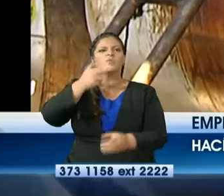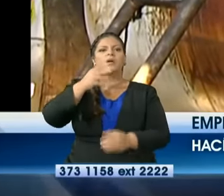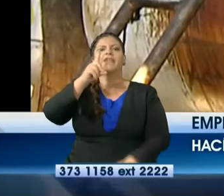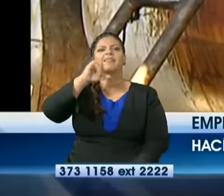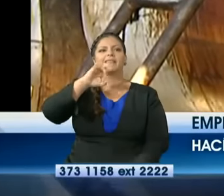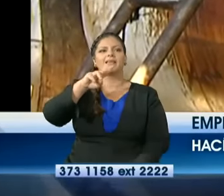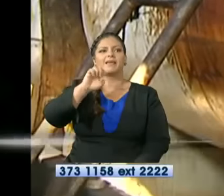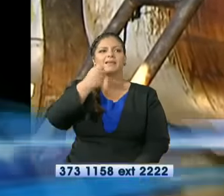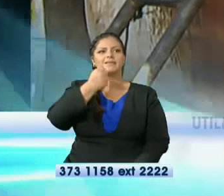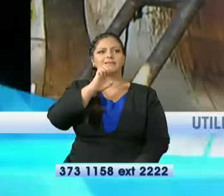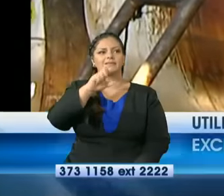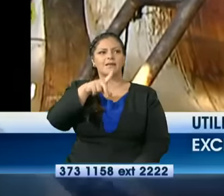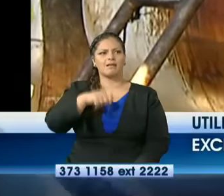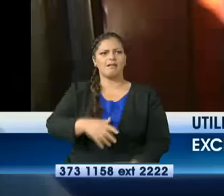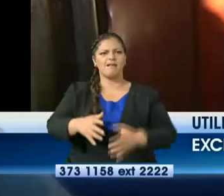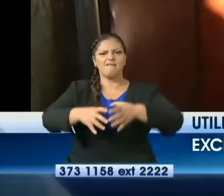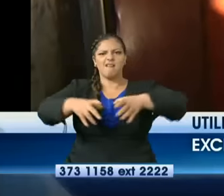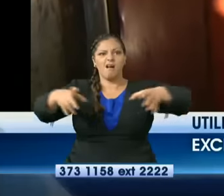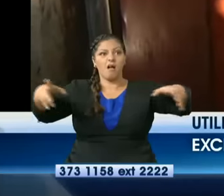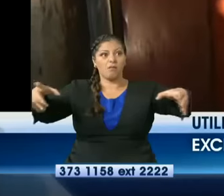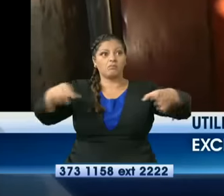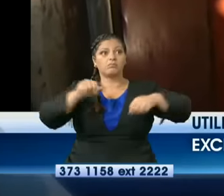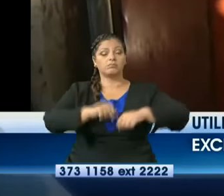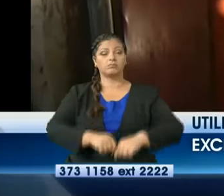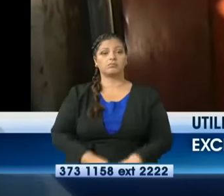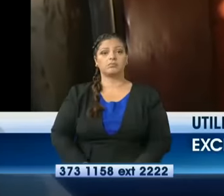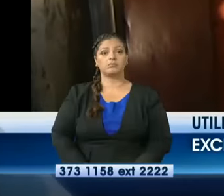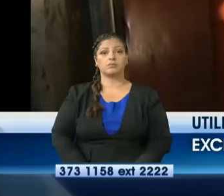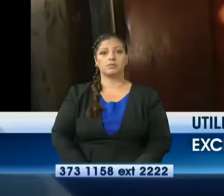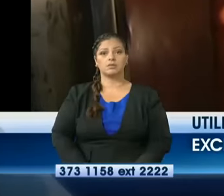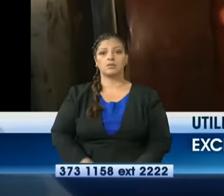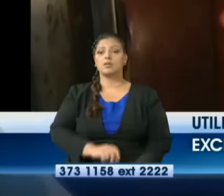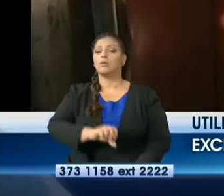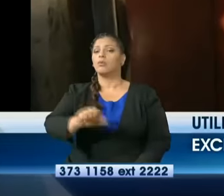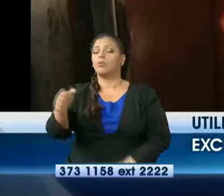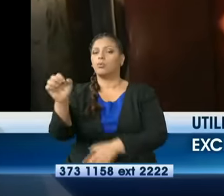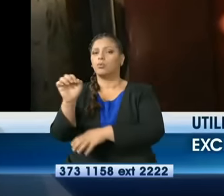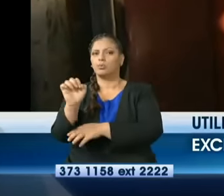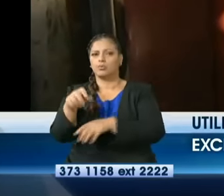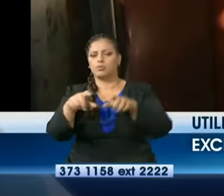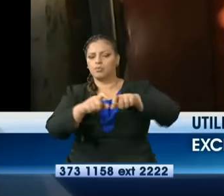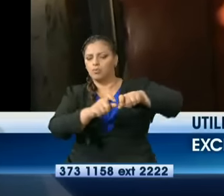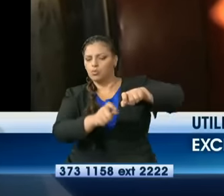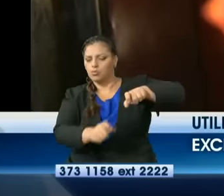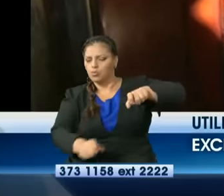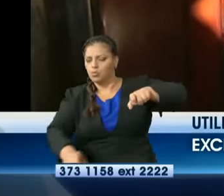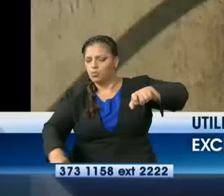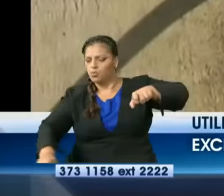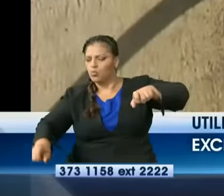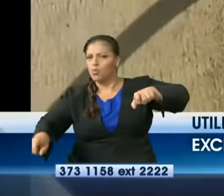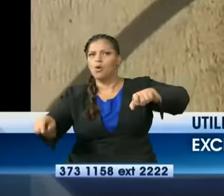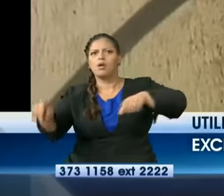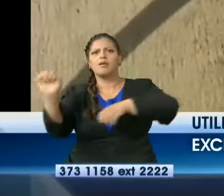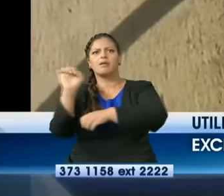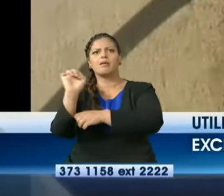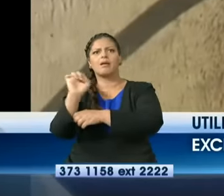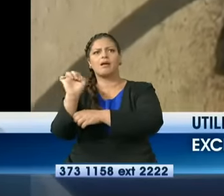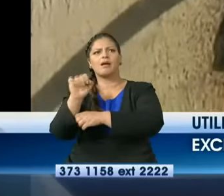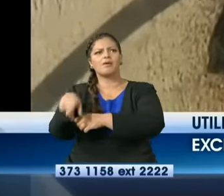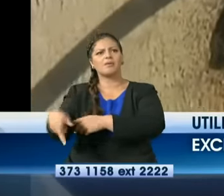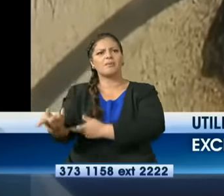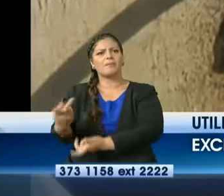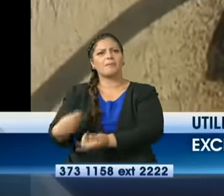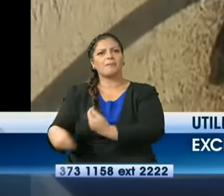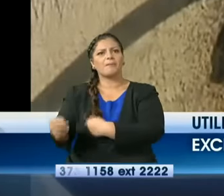hueco forzado para de ahí, de donde le sacaban con una manguera y abastecían vehículos que no